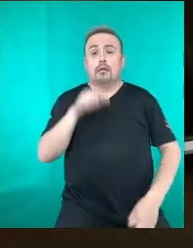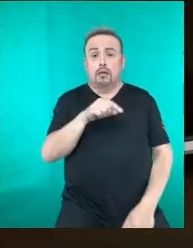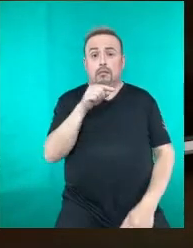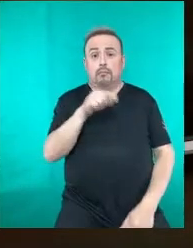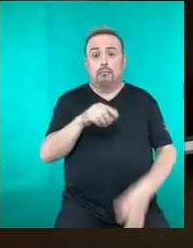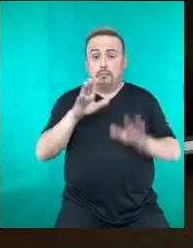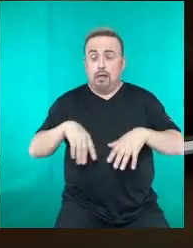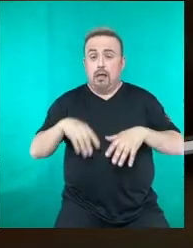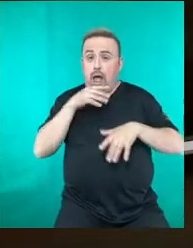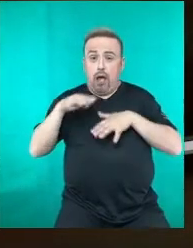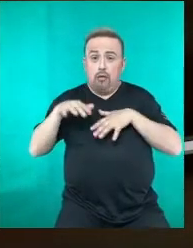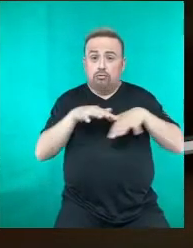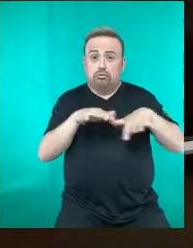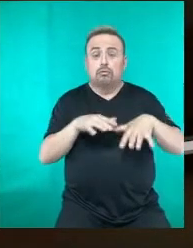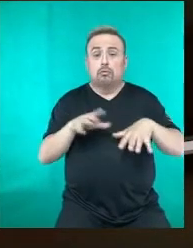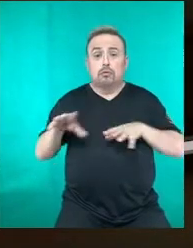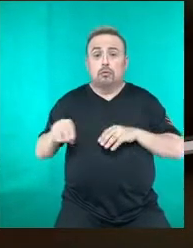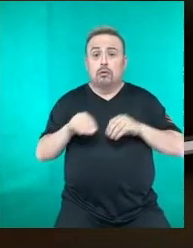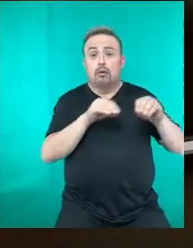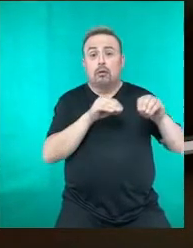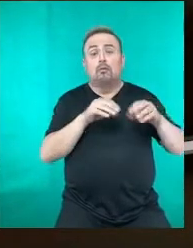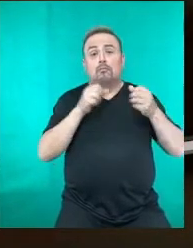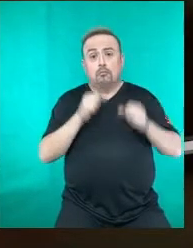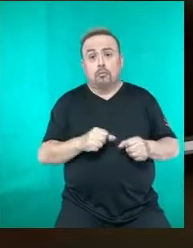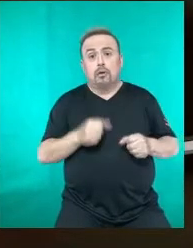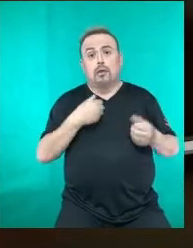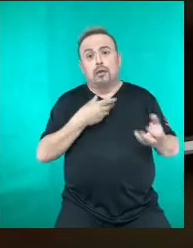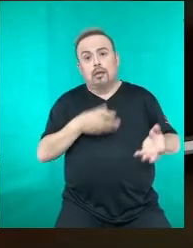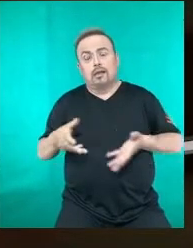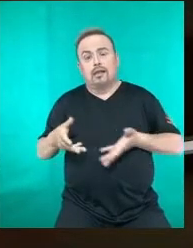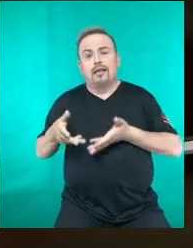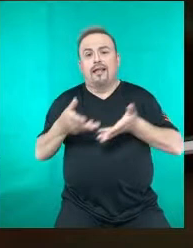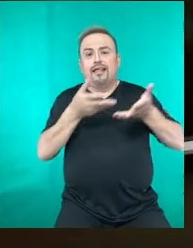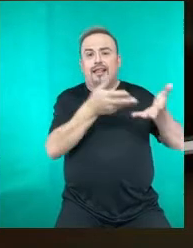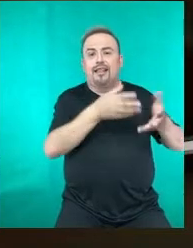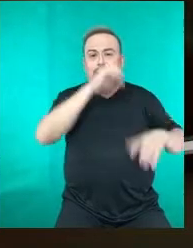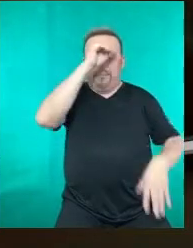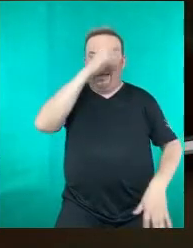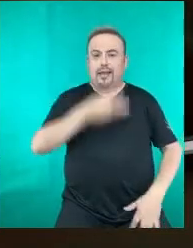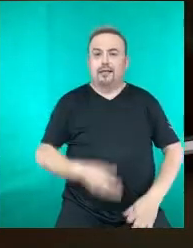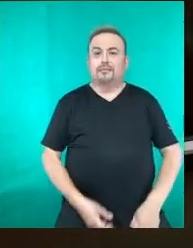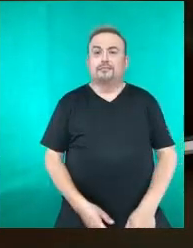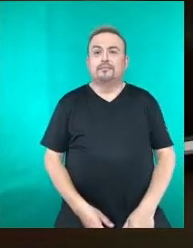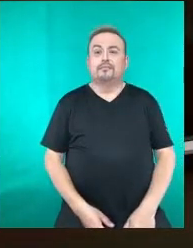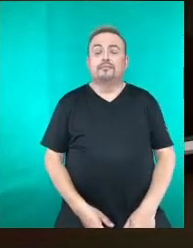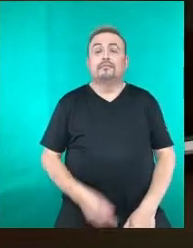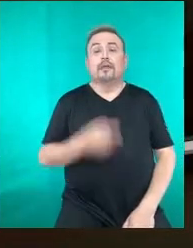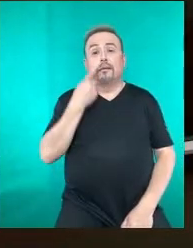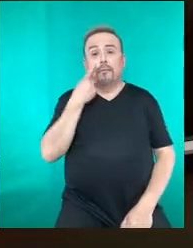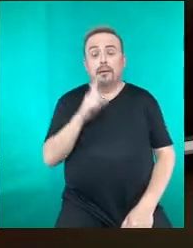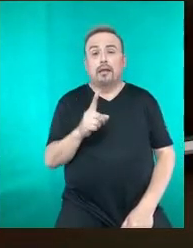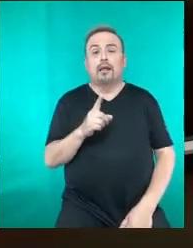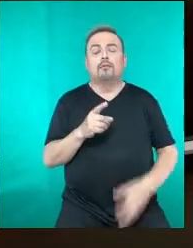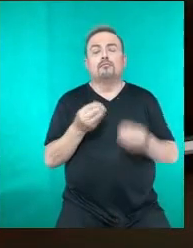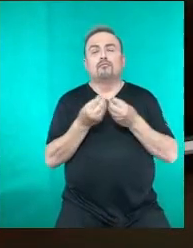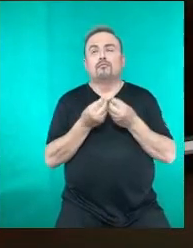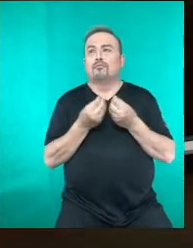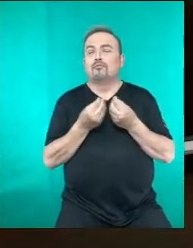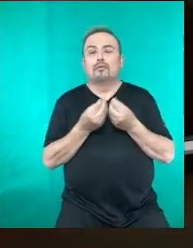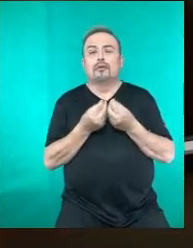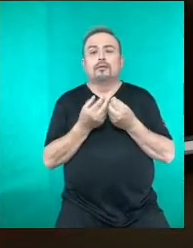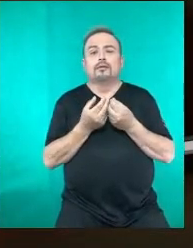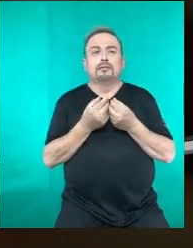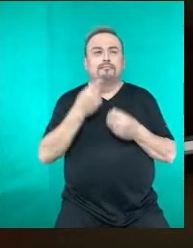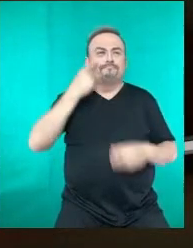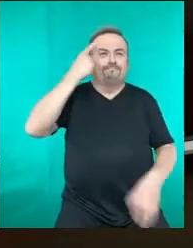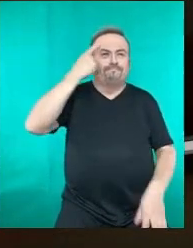día saco y lo llevo a la costa, podríamos sacarlo y llevarlo a la minería. Pero nuevamente hay muchos paradigmas, hay